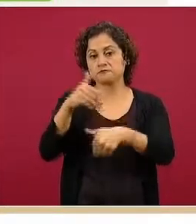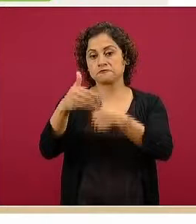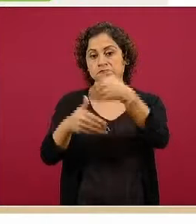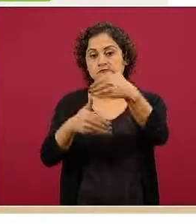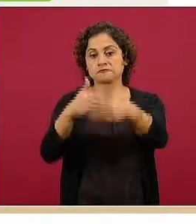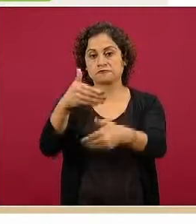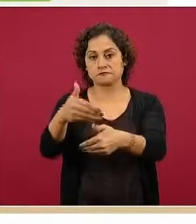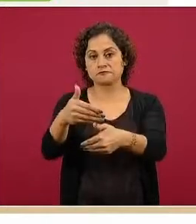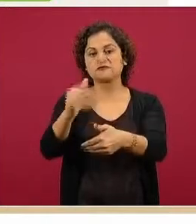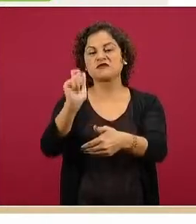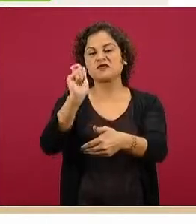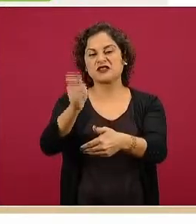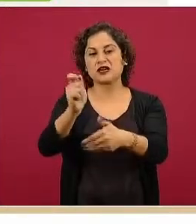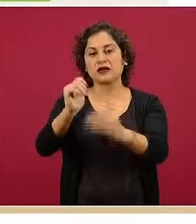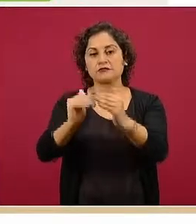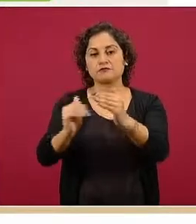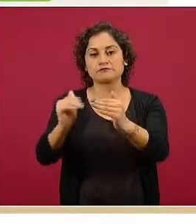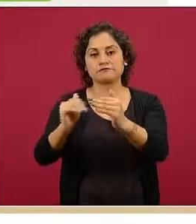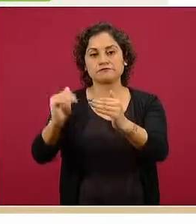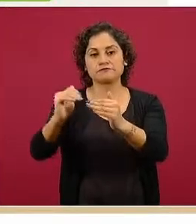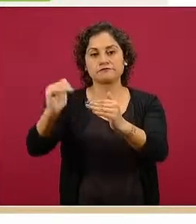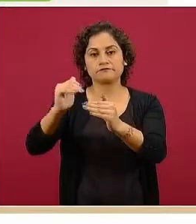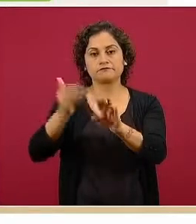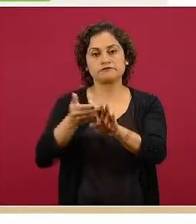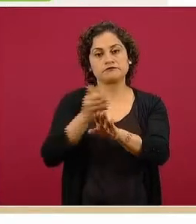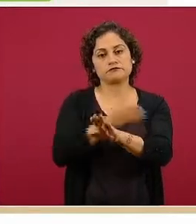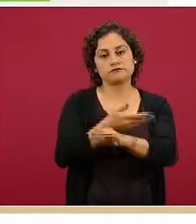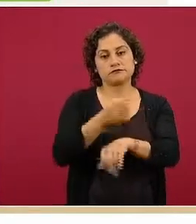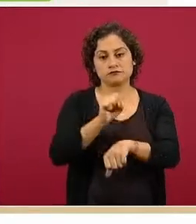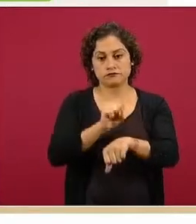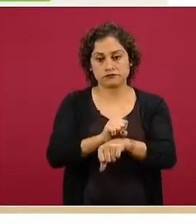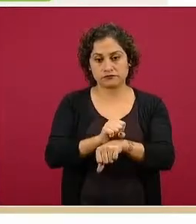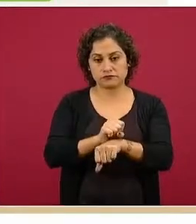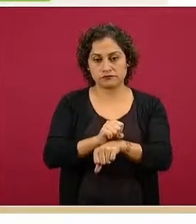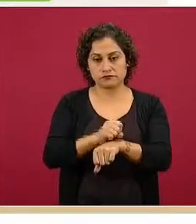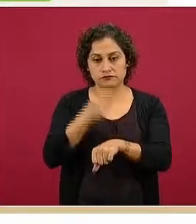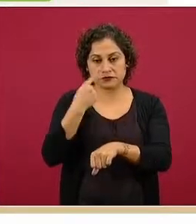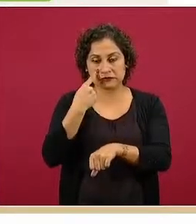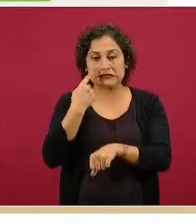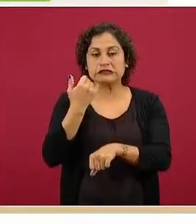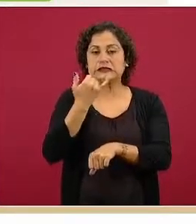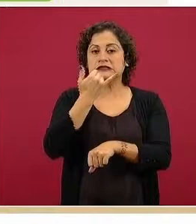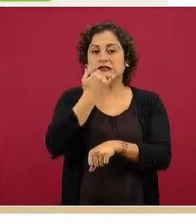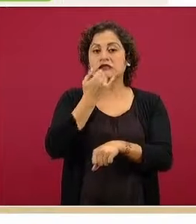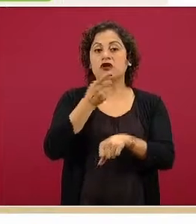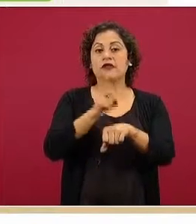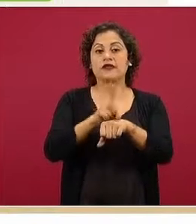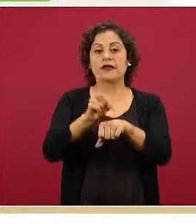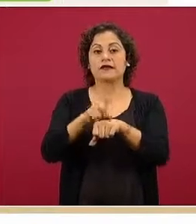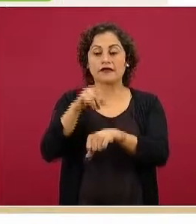incremento desde la semana, ay Dios mío, estos son días y la verdad es que no